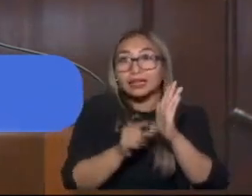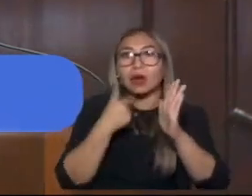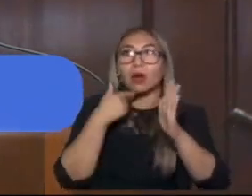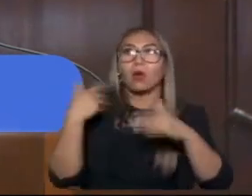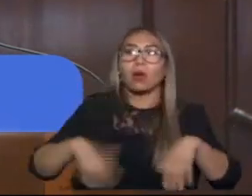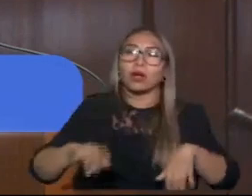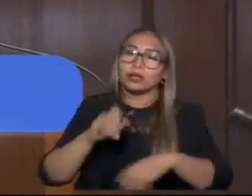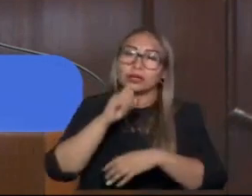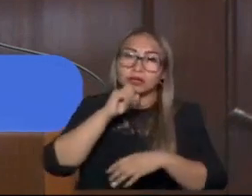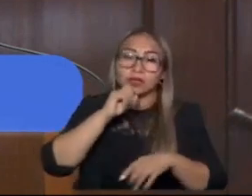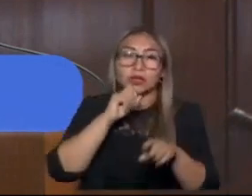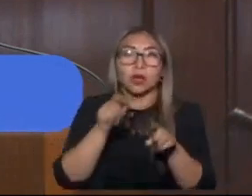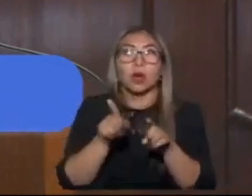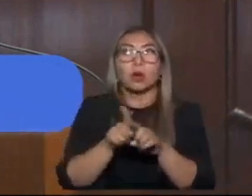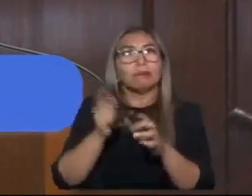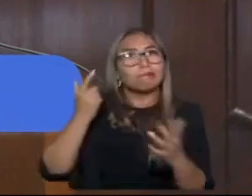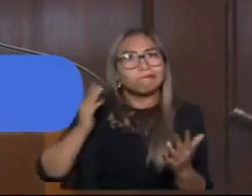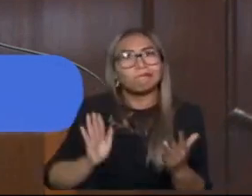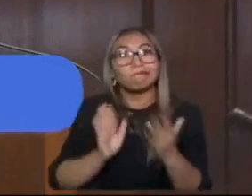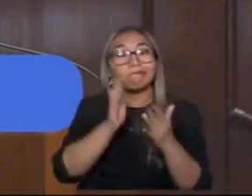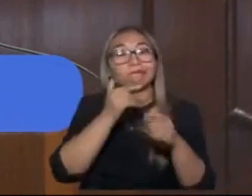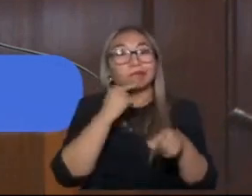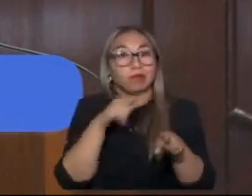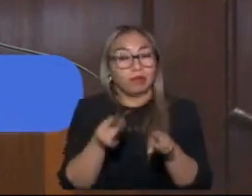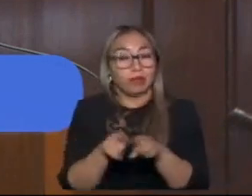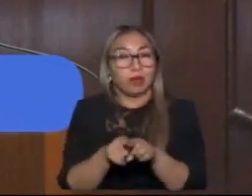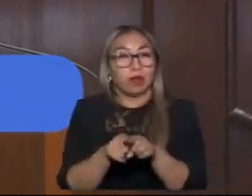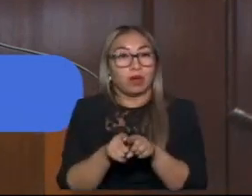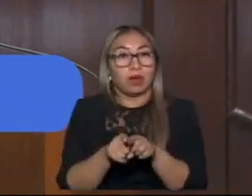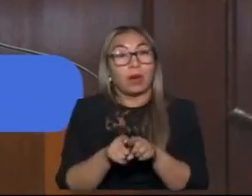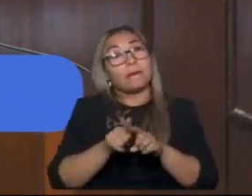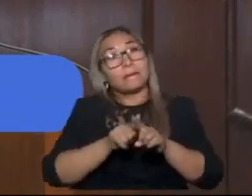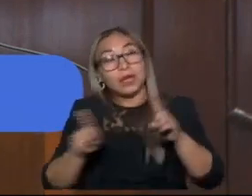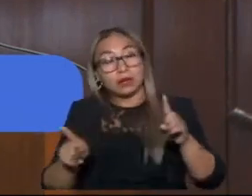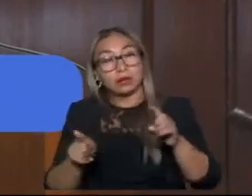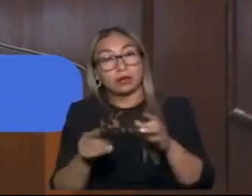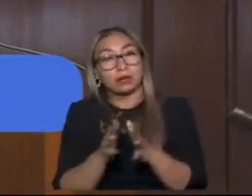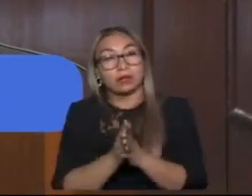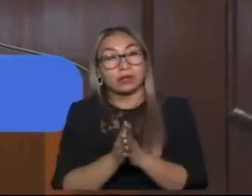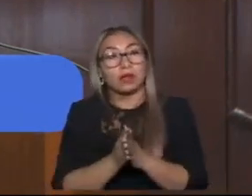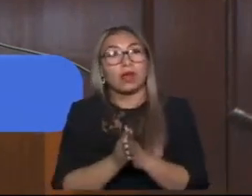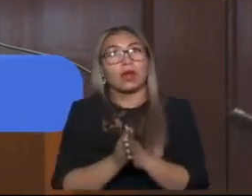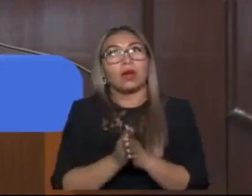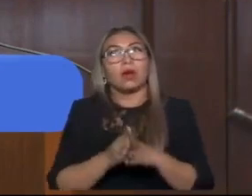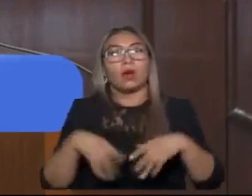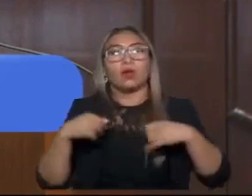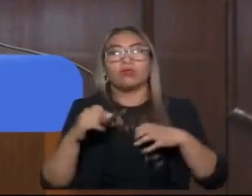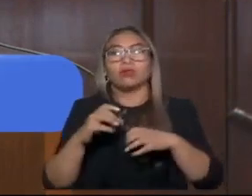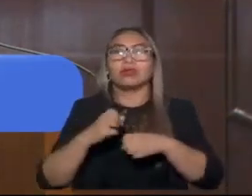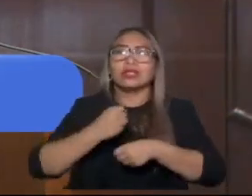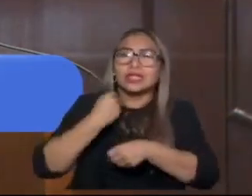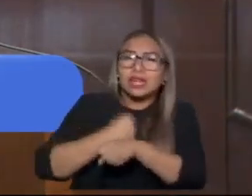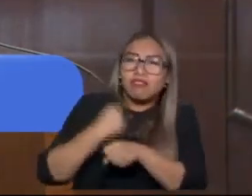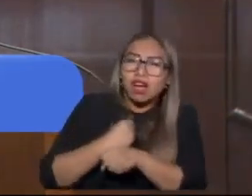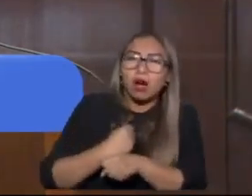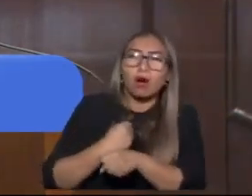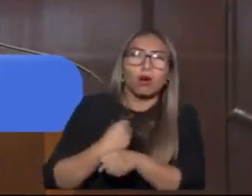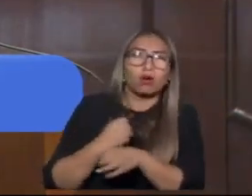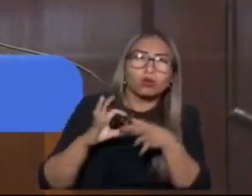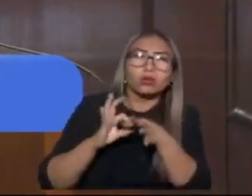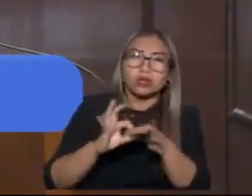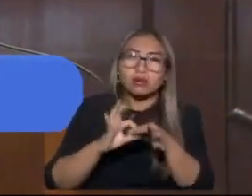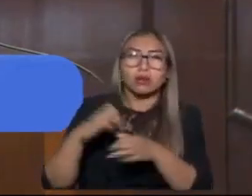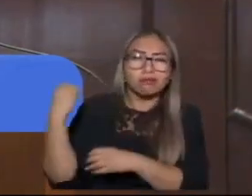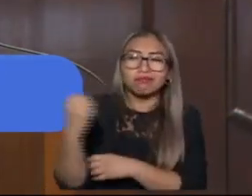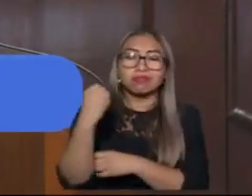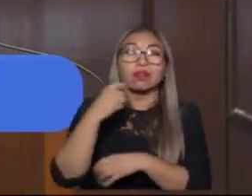Nos tocó afrontar esa situación y finalmente, después de un gran esfuerzo, en noviembre